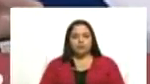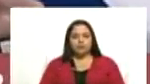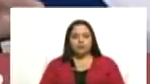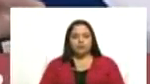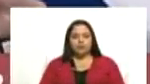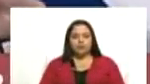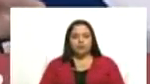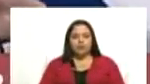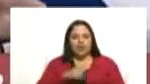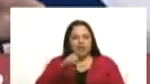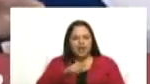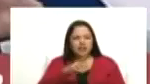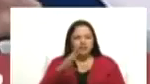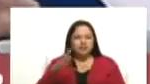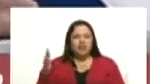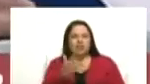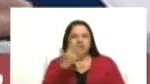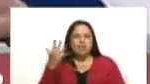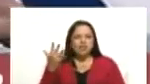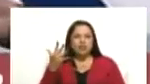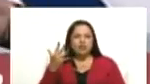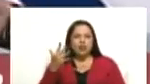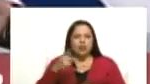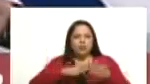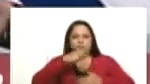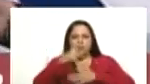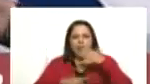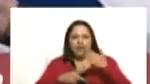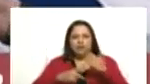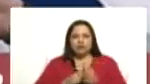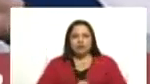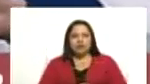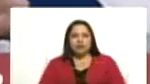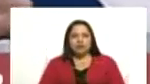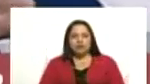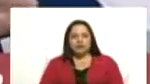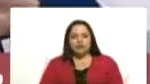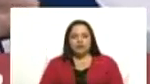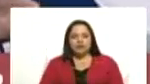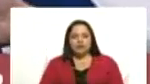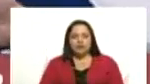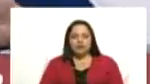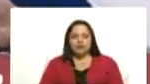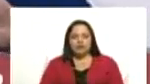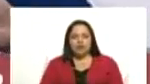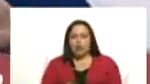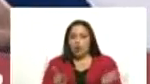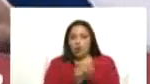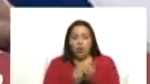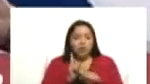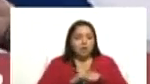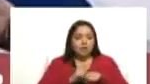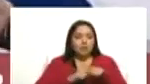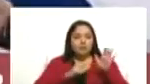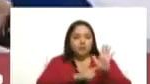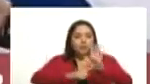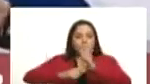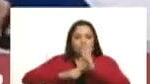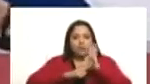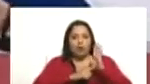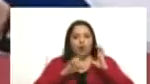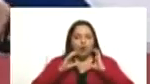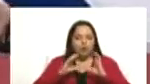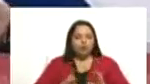Ese quinto momento criminal y terrorista, recientemente develado por los